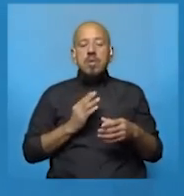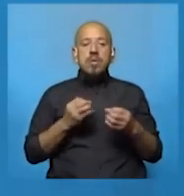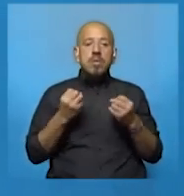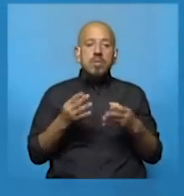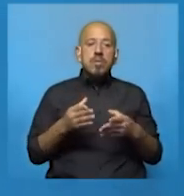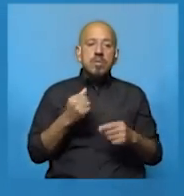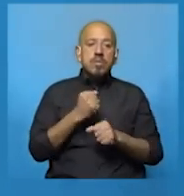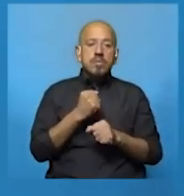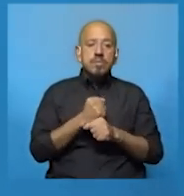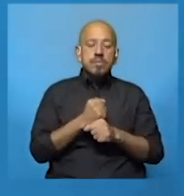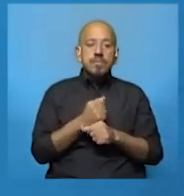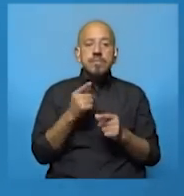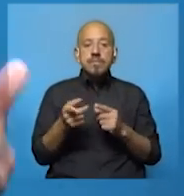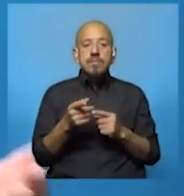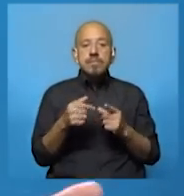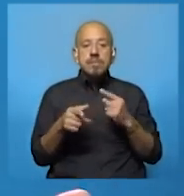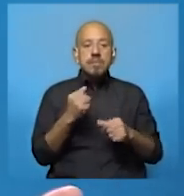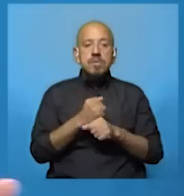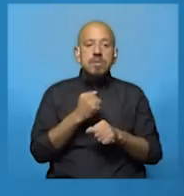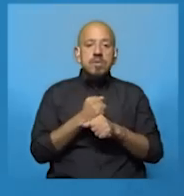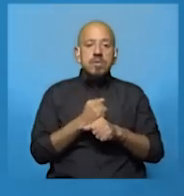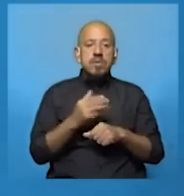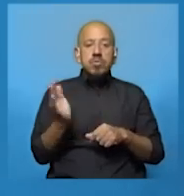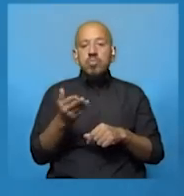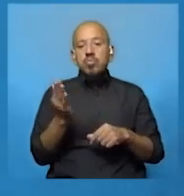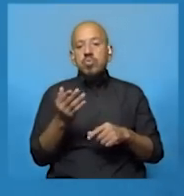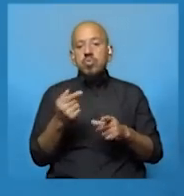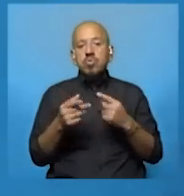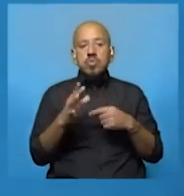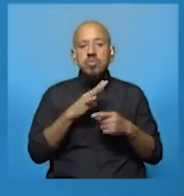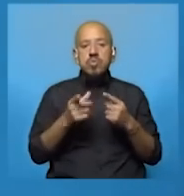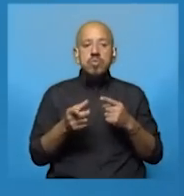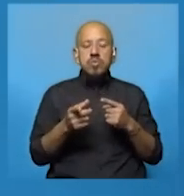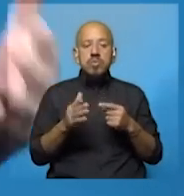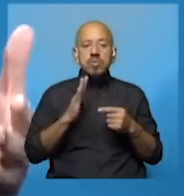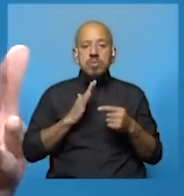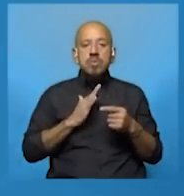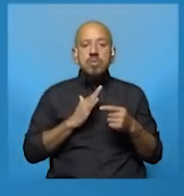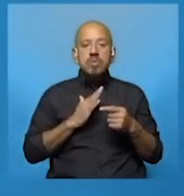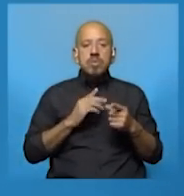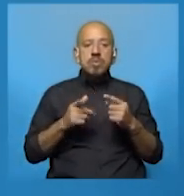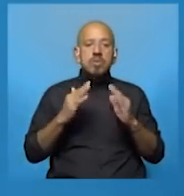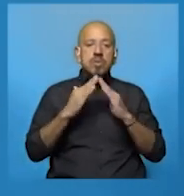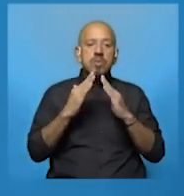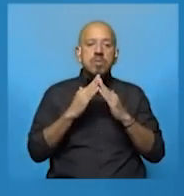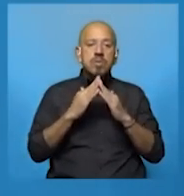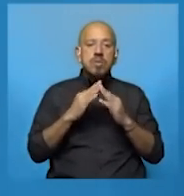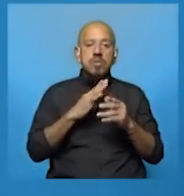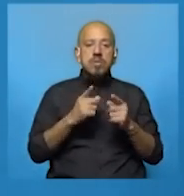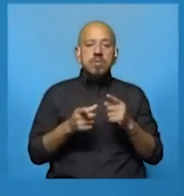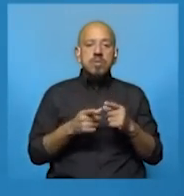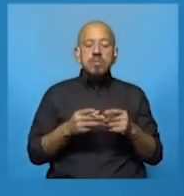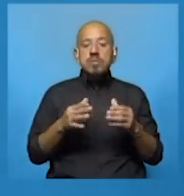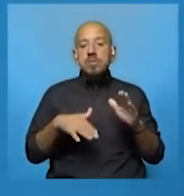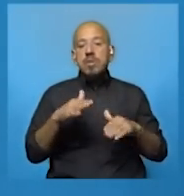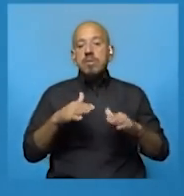del trabajo sexual el trabajo reproductivo recae en las mujeres dentro del hogar y lo que nos encontramos es que